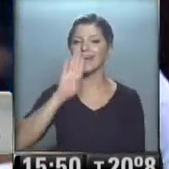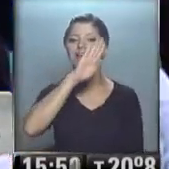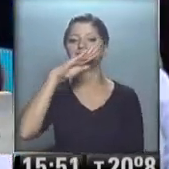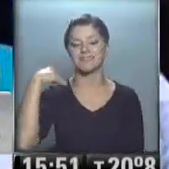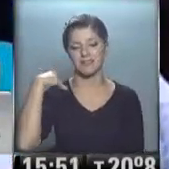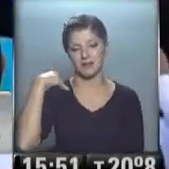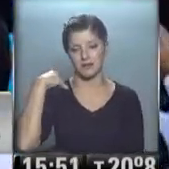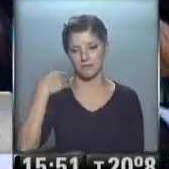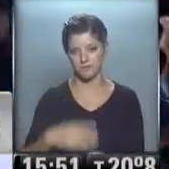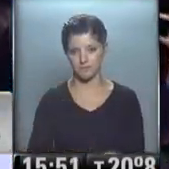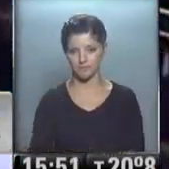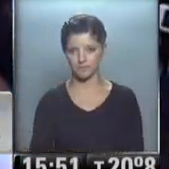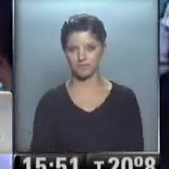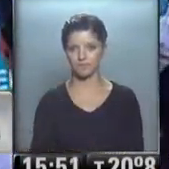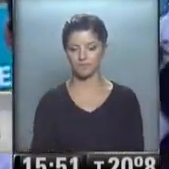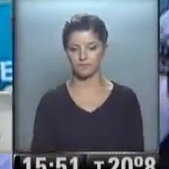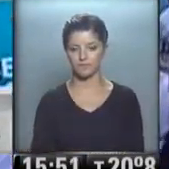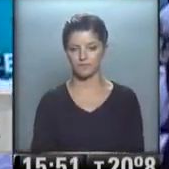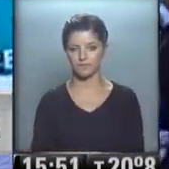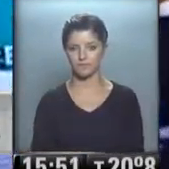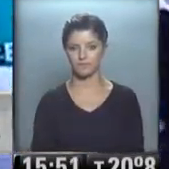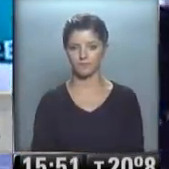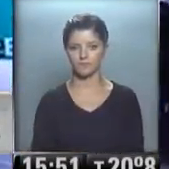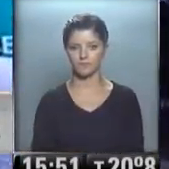Cristina Fernández de Kirchner.